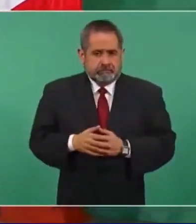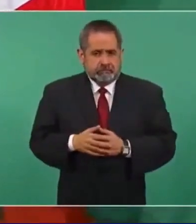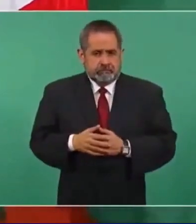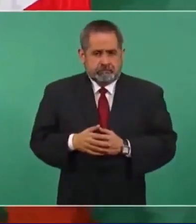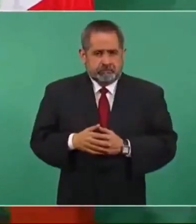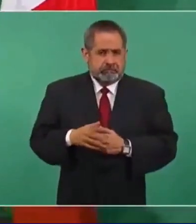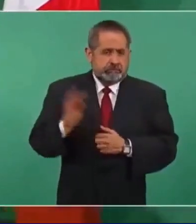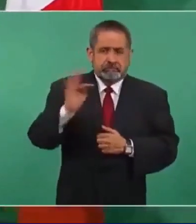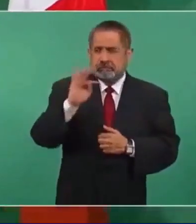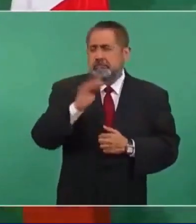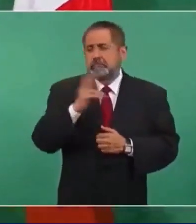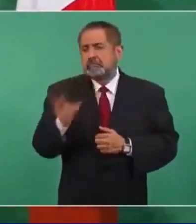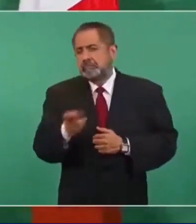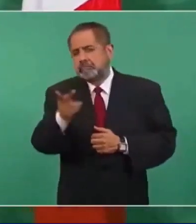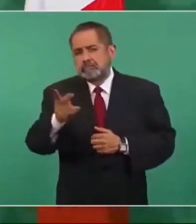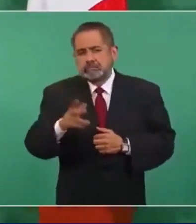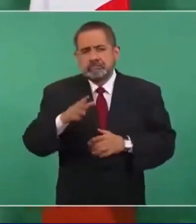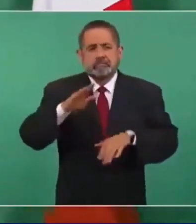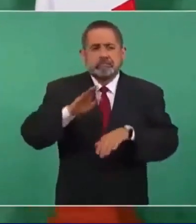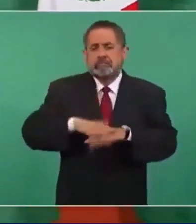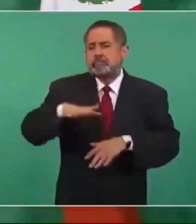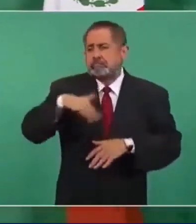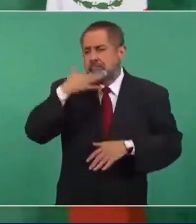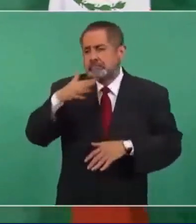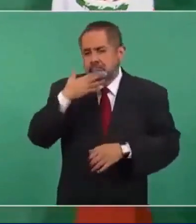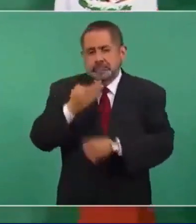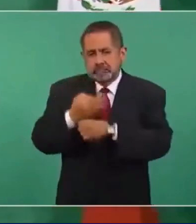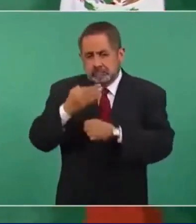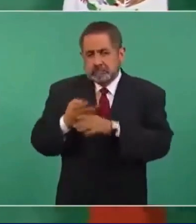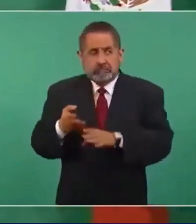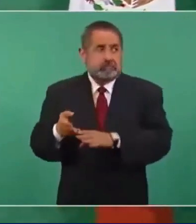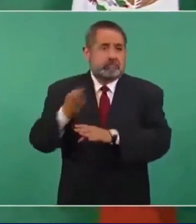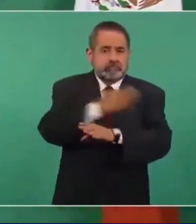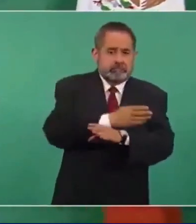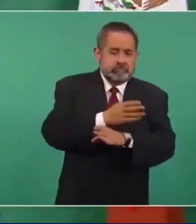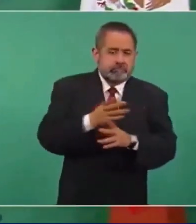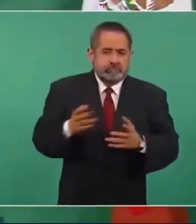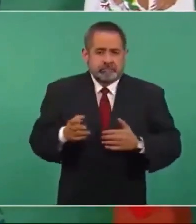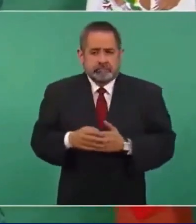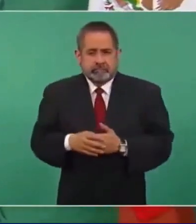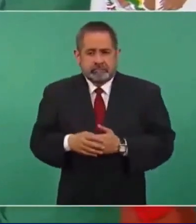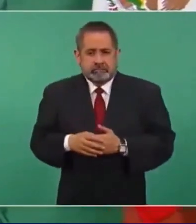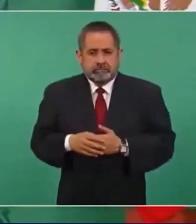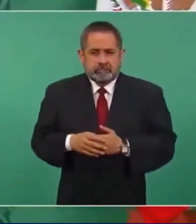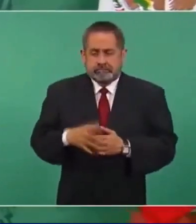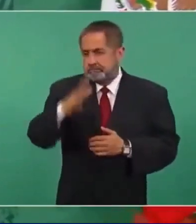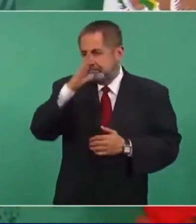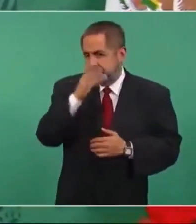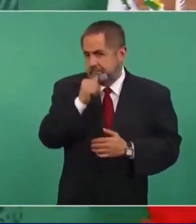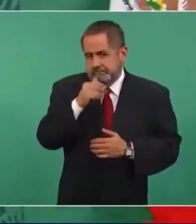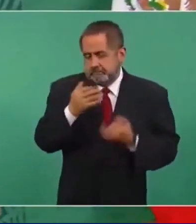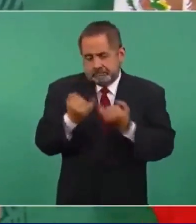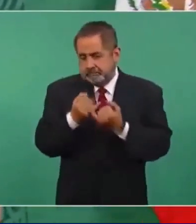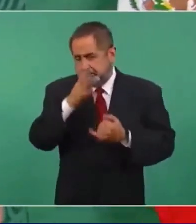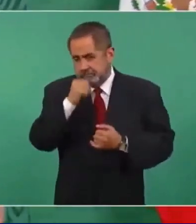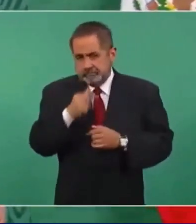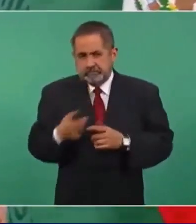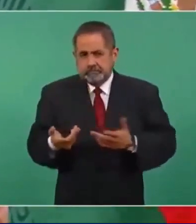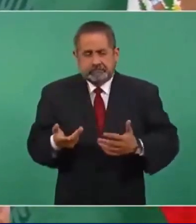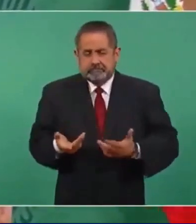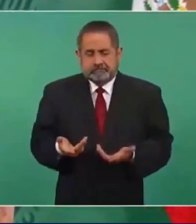¿hay más corrupción ahora que antes? Pues no puede ser.